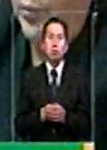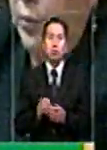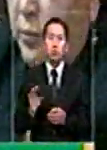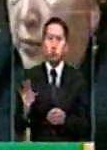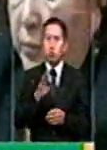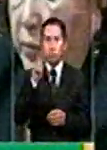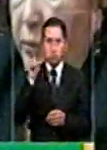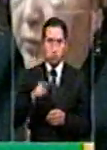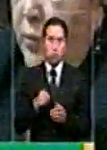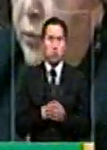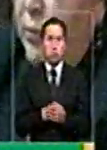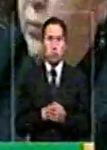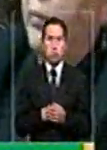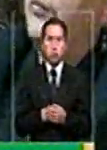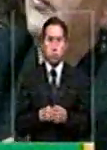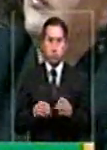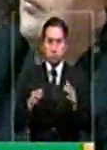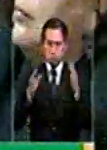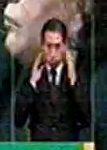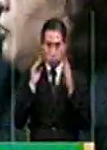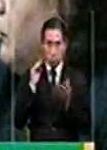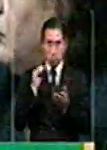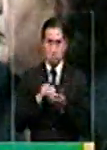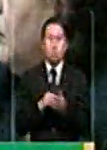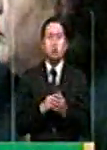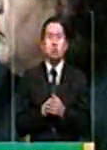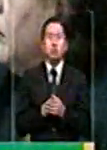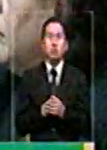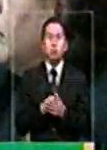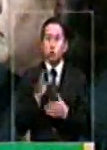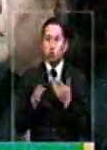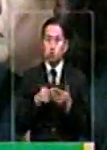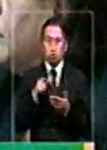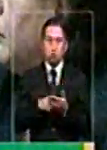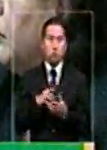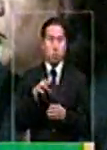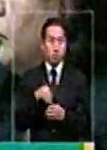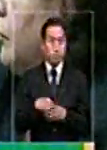que tomar parte en todo esto.